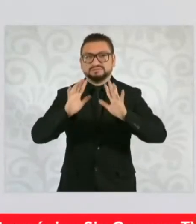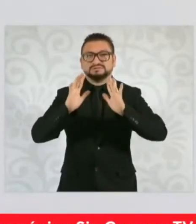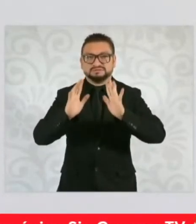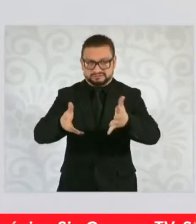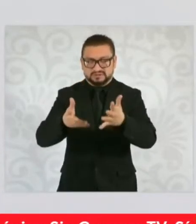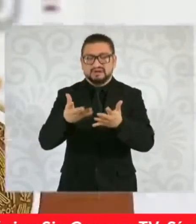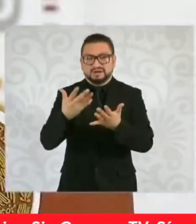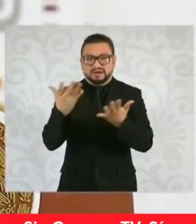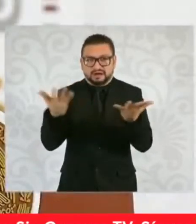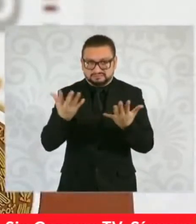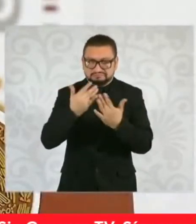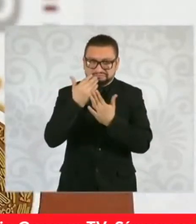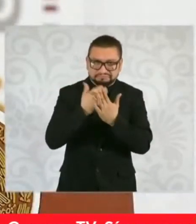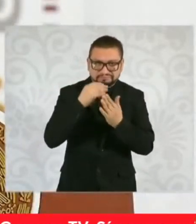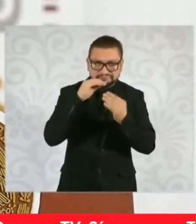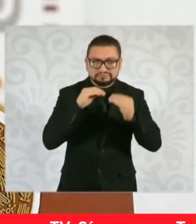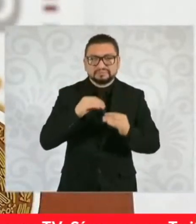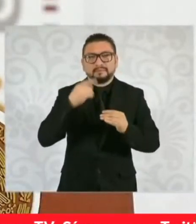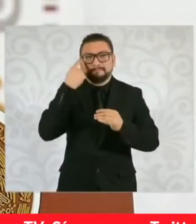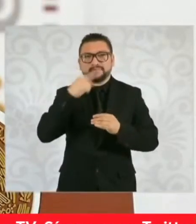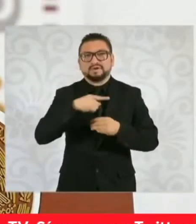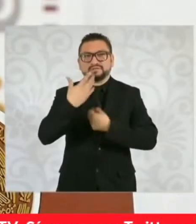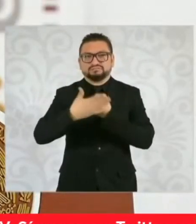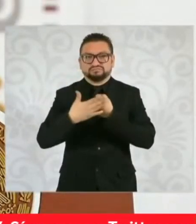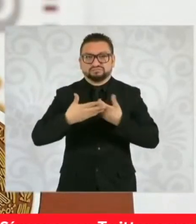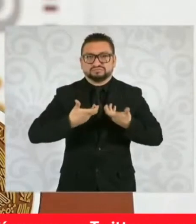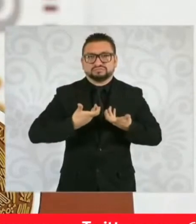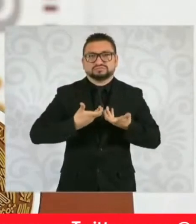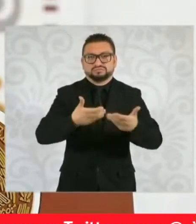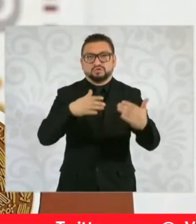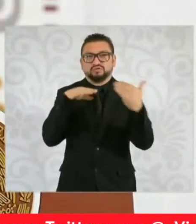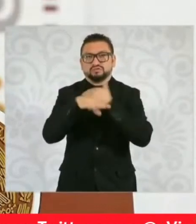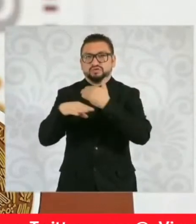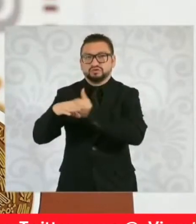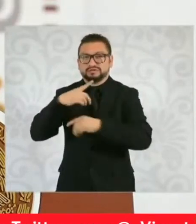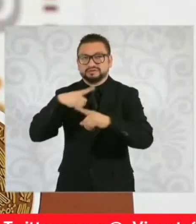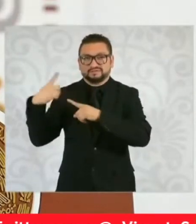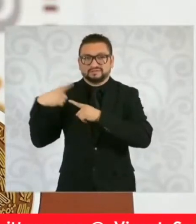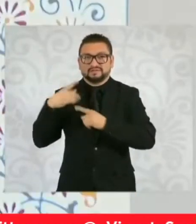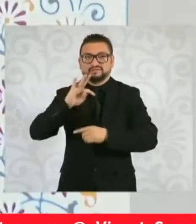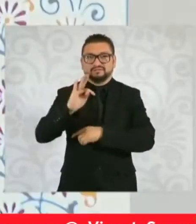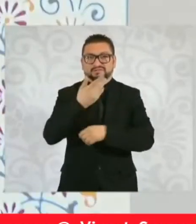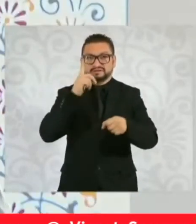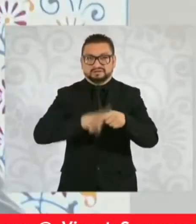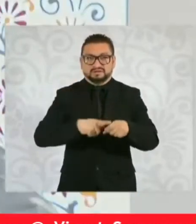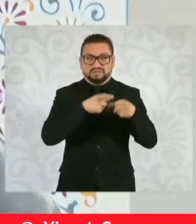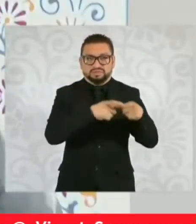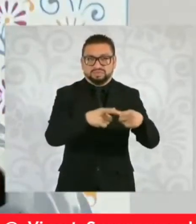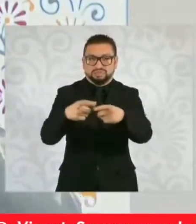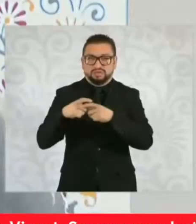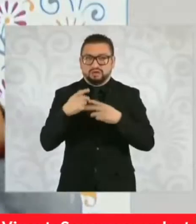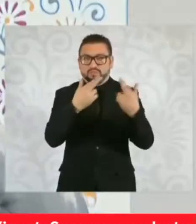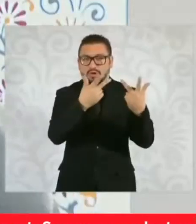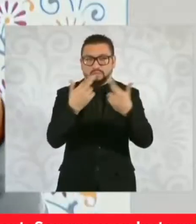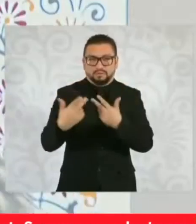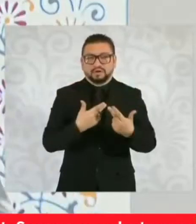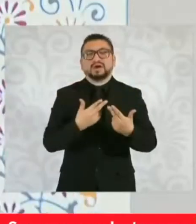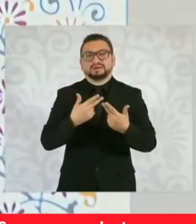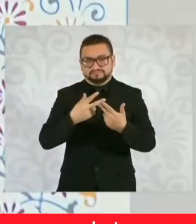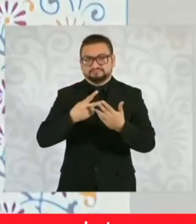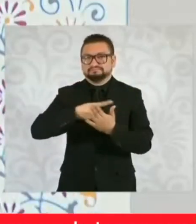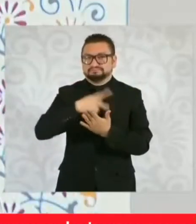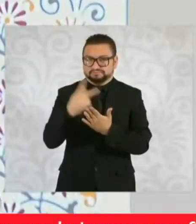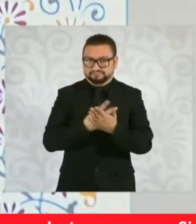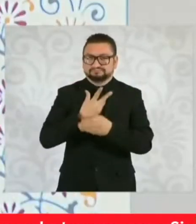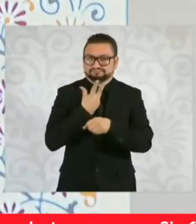ya para tapar los baches de todas las carreteras federales del país. Es un programa que vamos